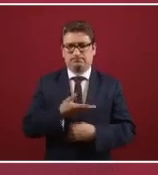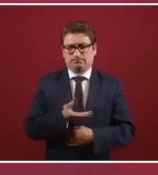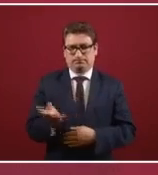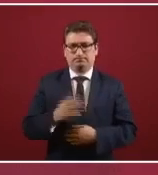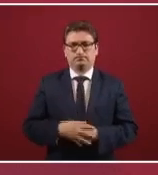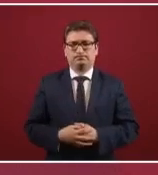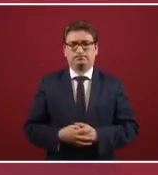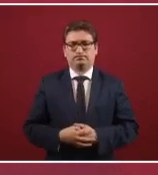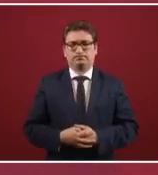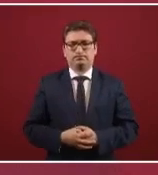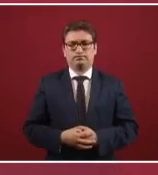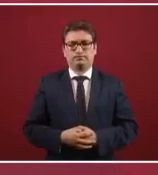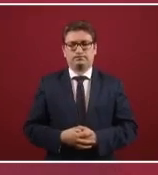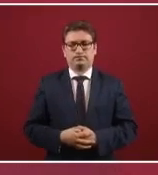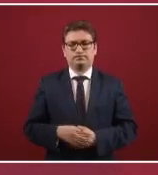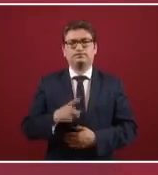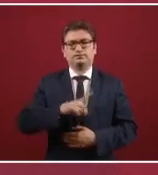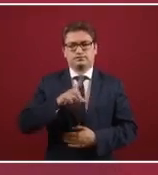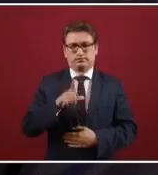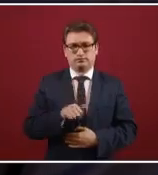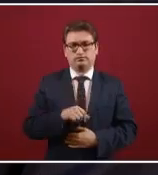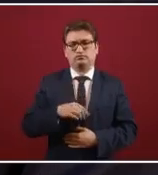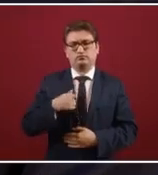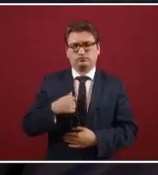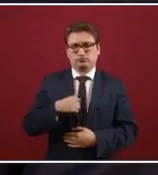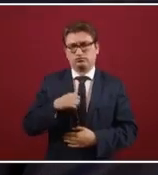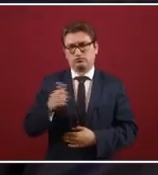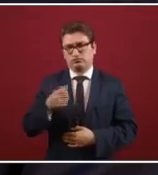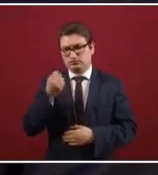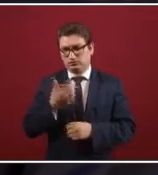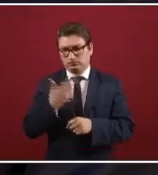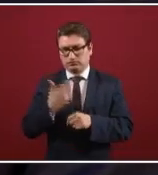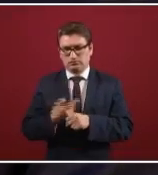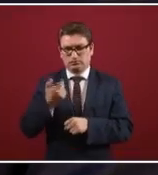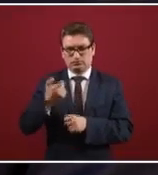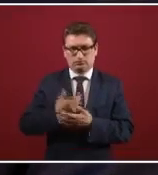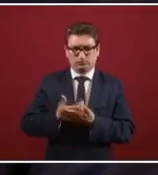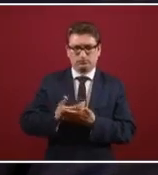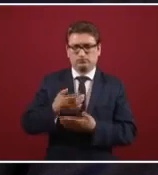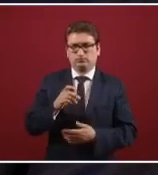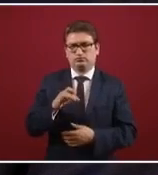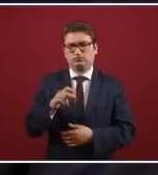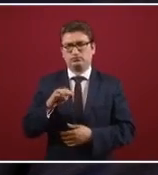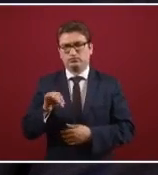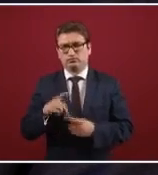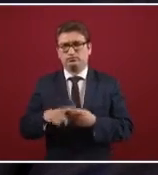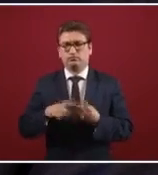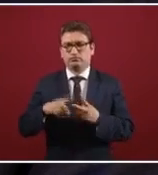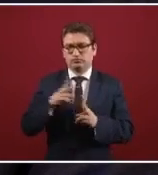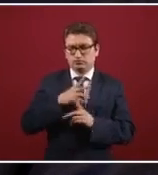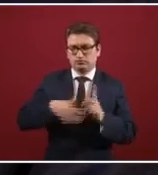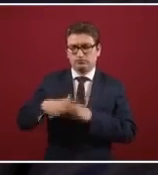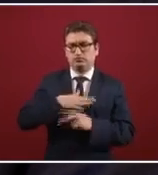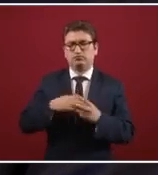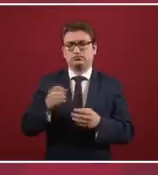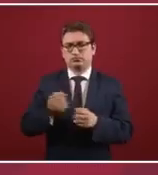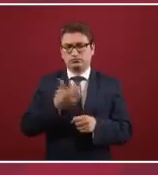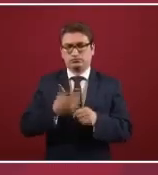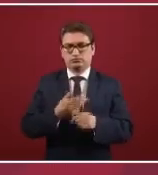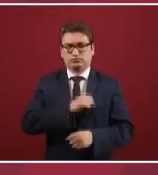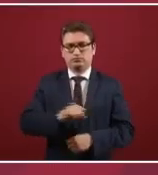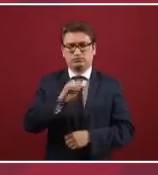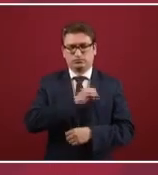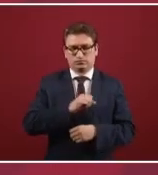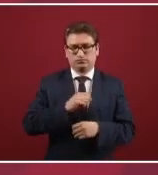ellos y luego le voy a pedir a la secretaría de economía a la secretaria de medio ambiente a la secretaría de